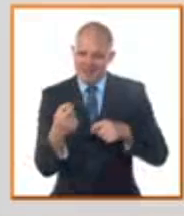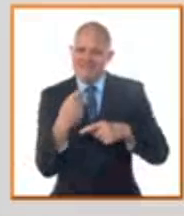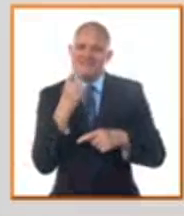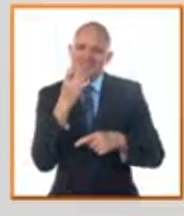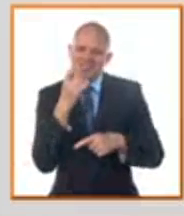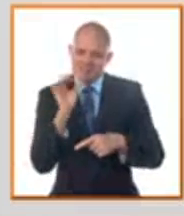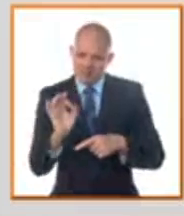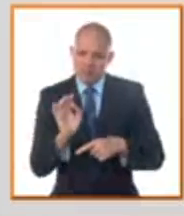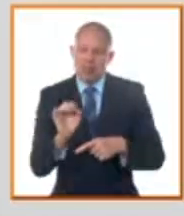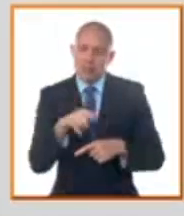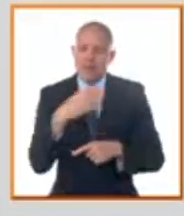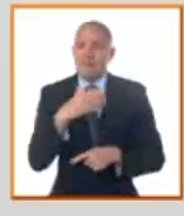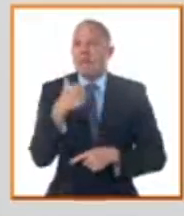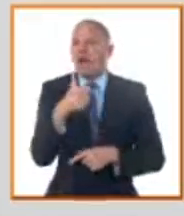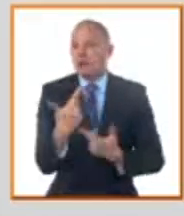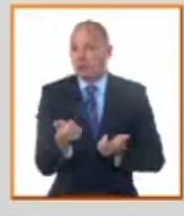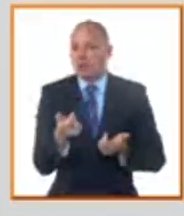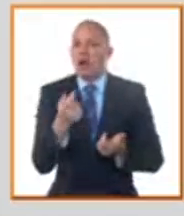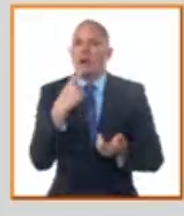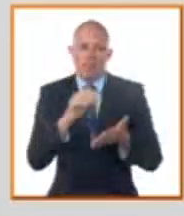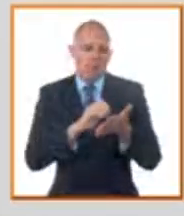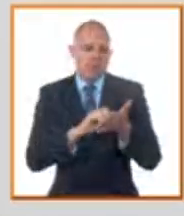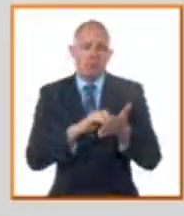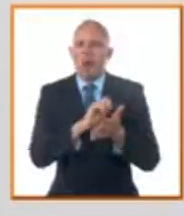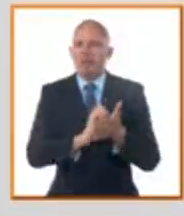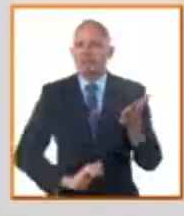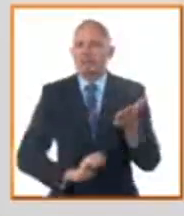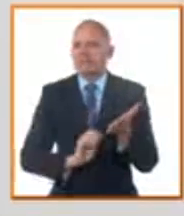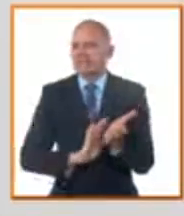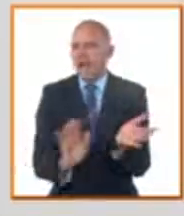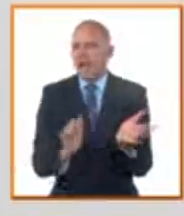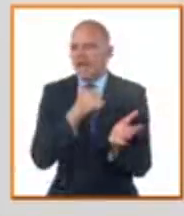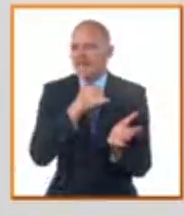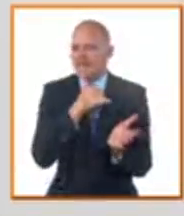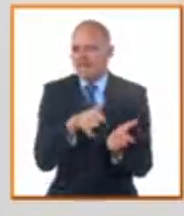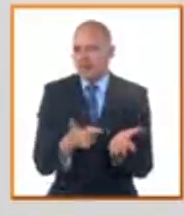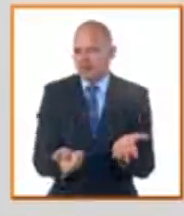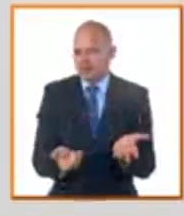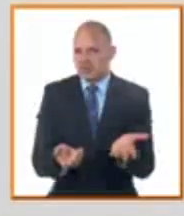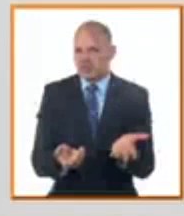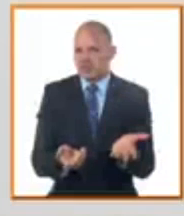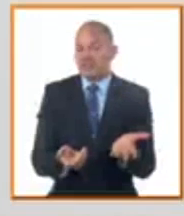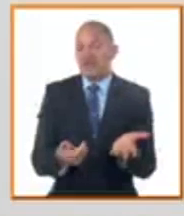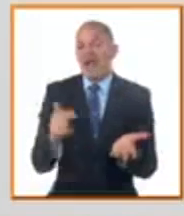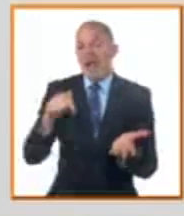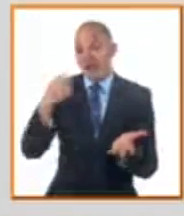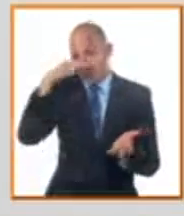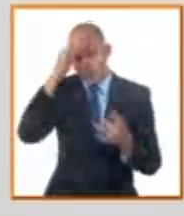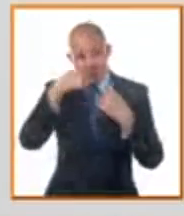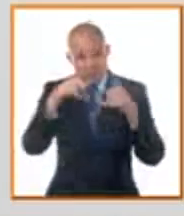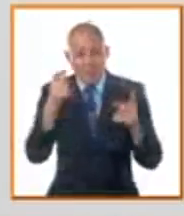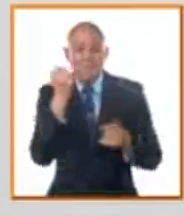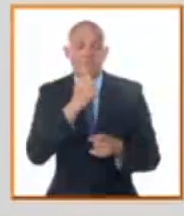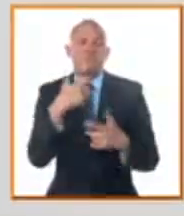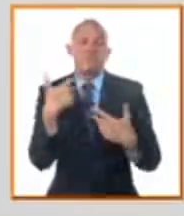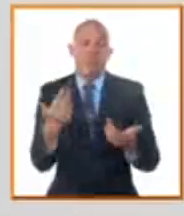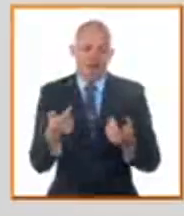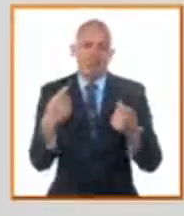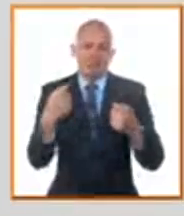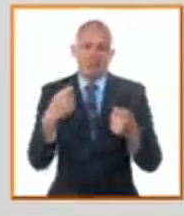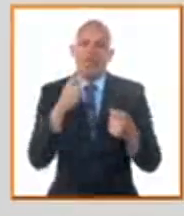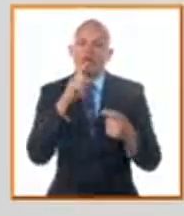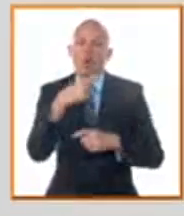es una cuestión también que yo creo que tenemos que aprovechar y que potenciar en el país aquellas opciones de pagos electrónicos que menos niveles de inversiones